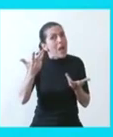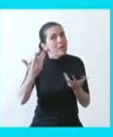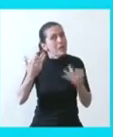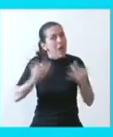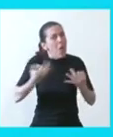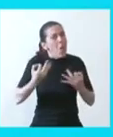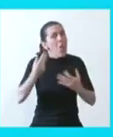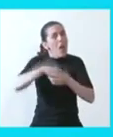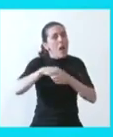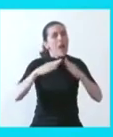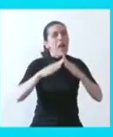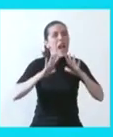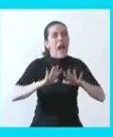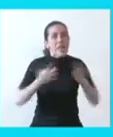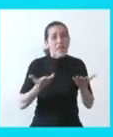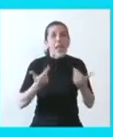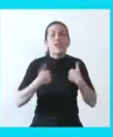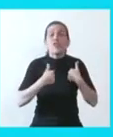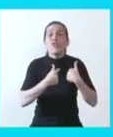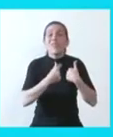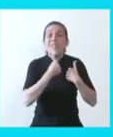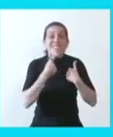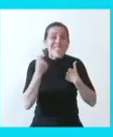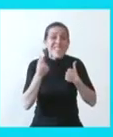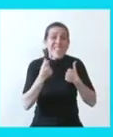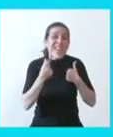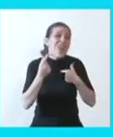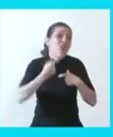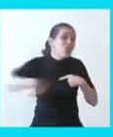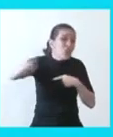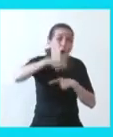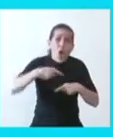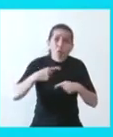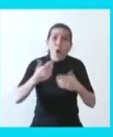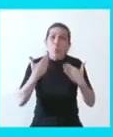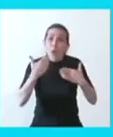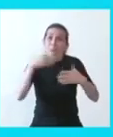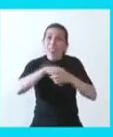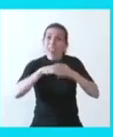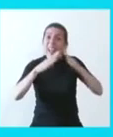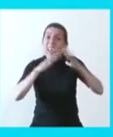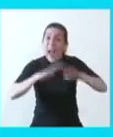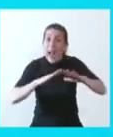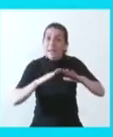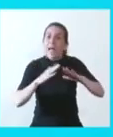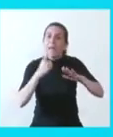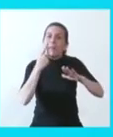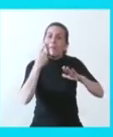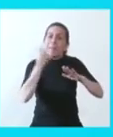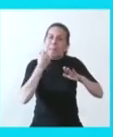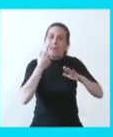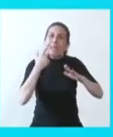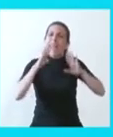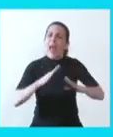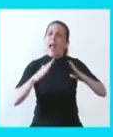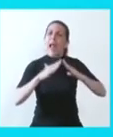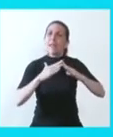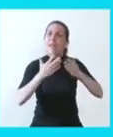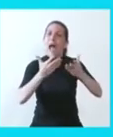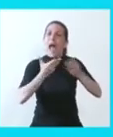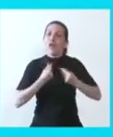negocio. Y yo quisiera que todos los que puedan quedarse en su casa lo intenten y me ayuden, porque es la mejor forma de